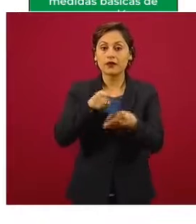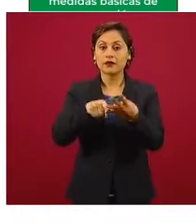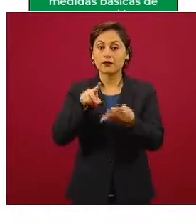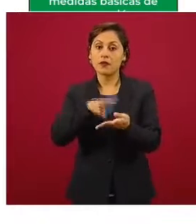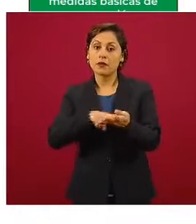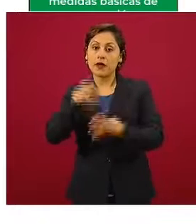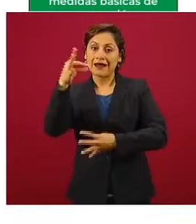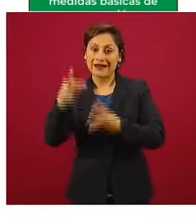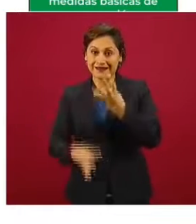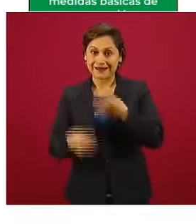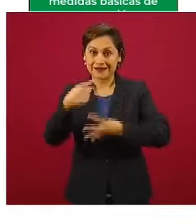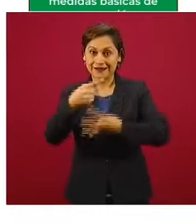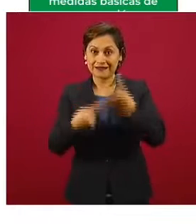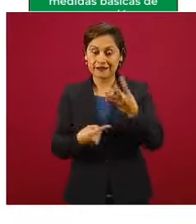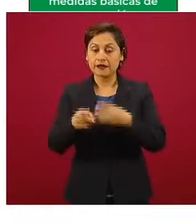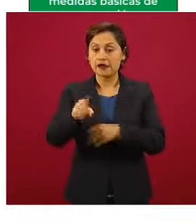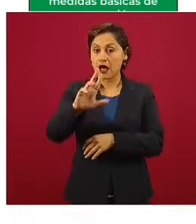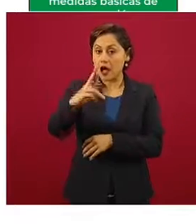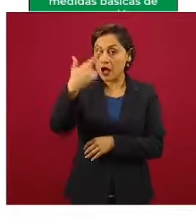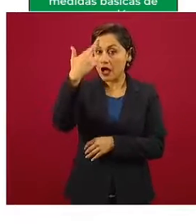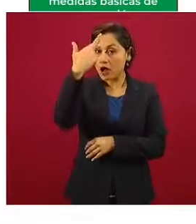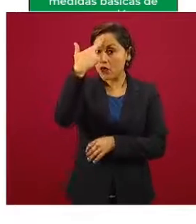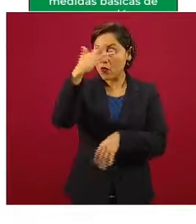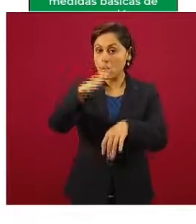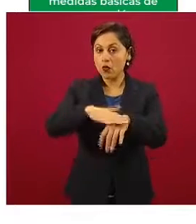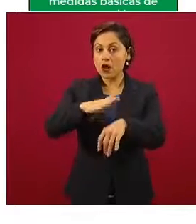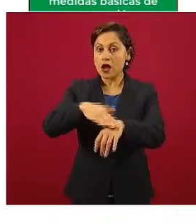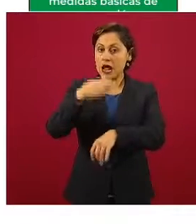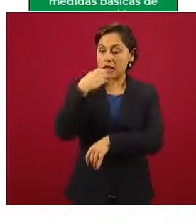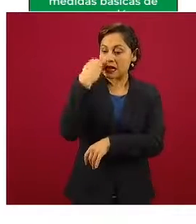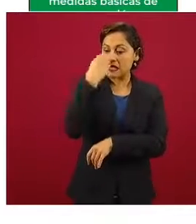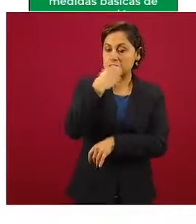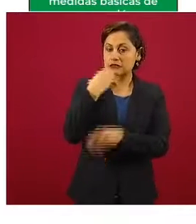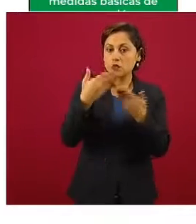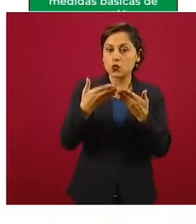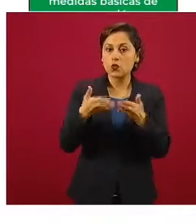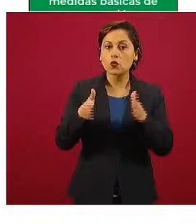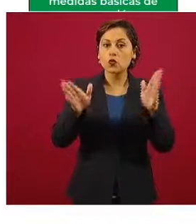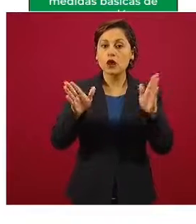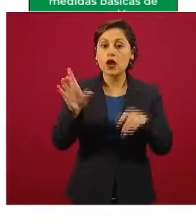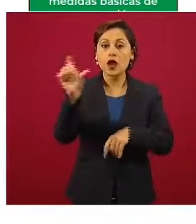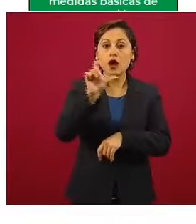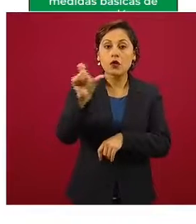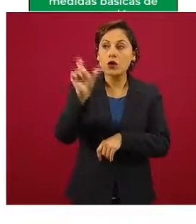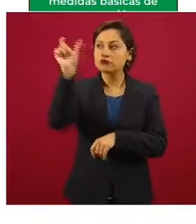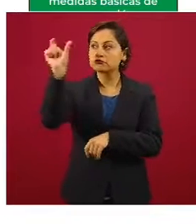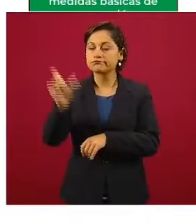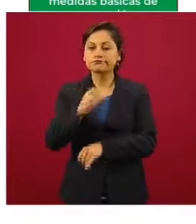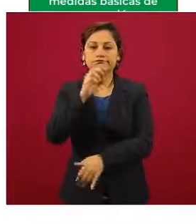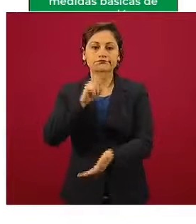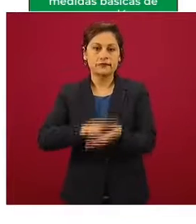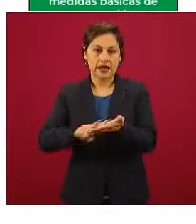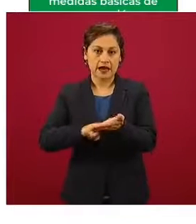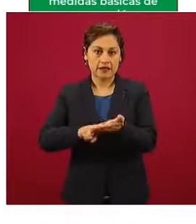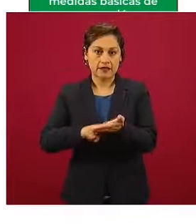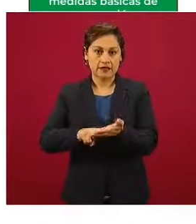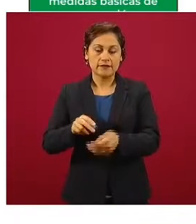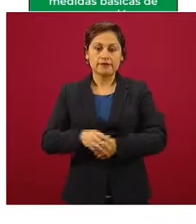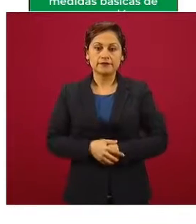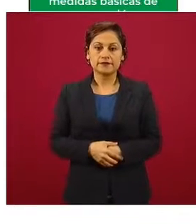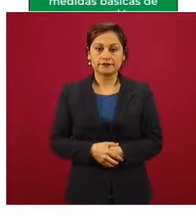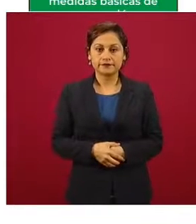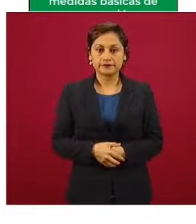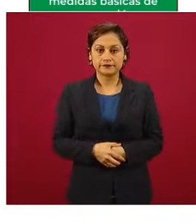Destacar que el sistema educativo nacional solo abrirá cuando se esté en el semáforo verde.